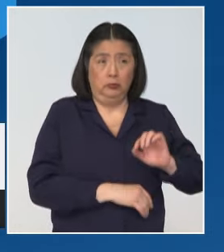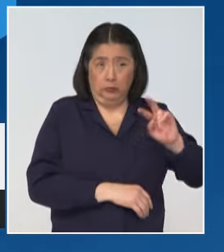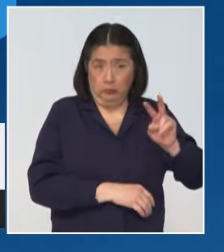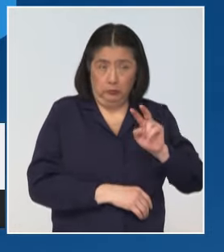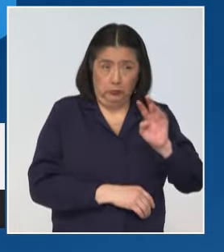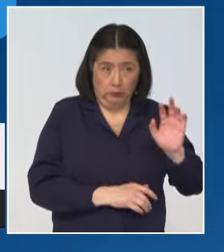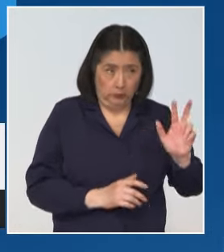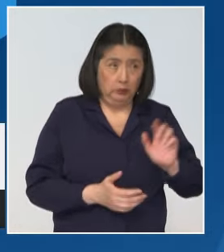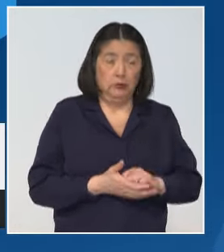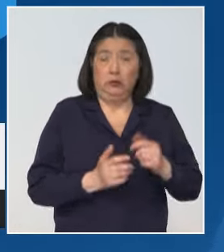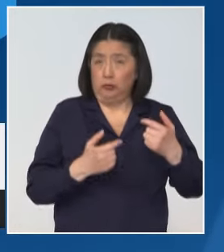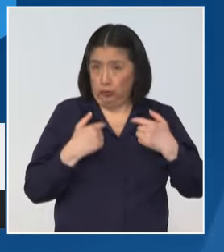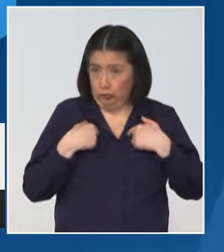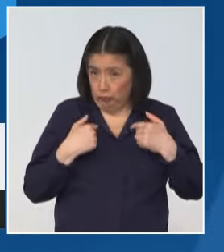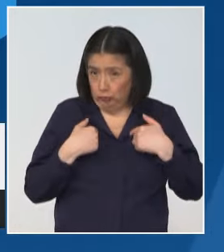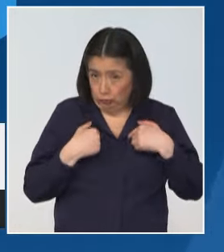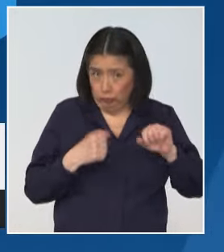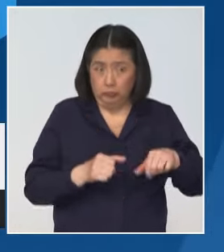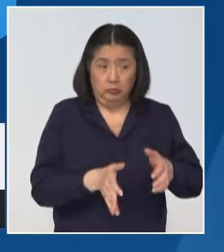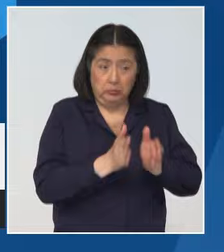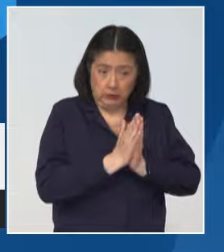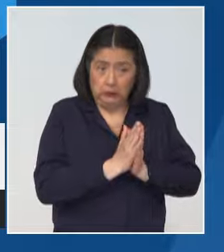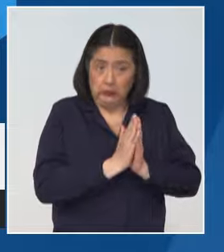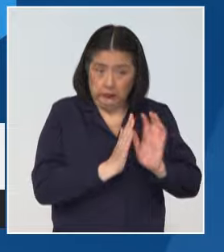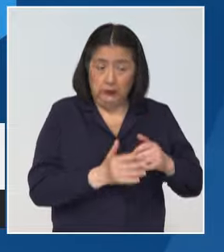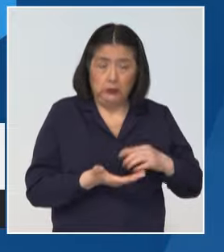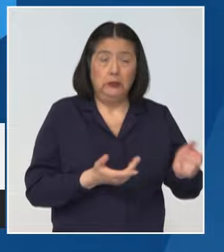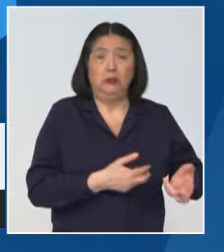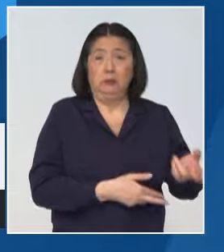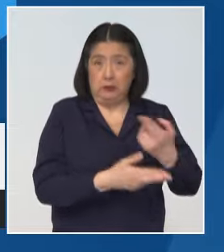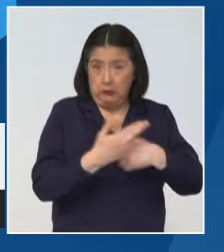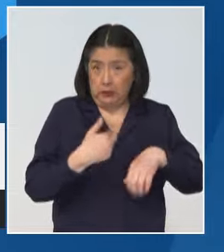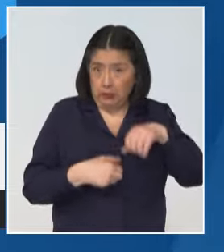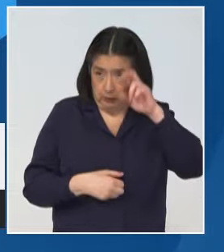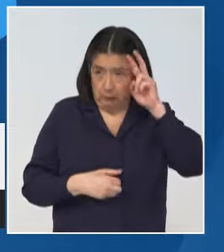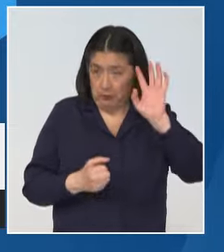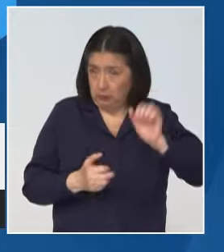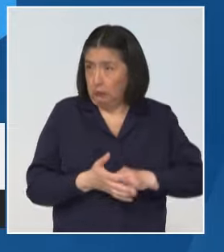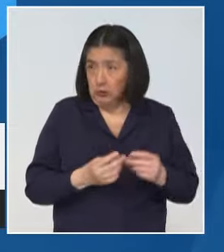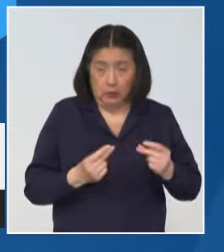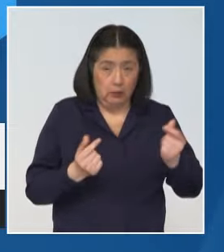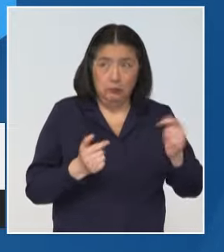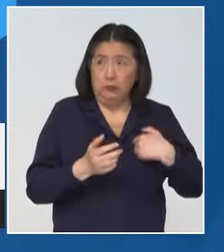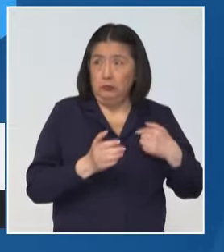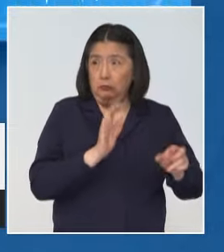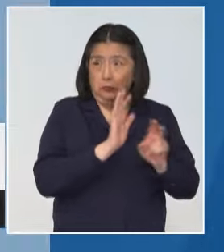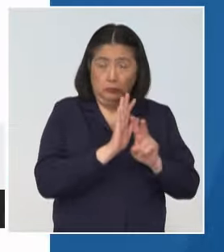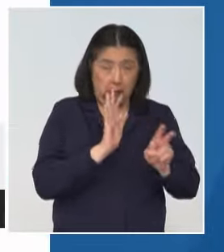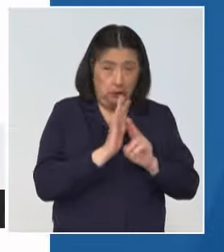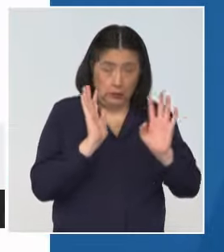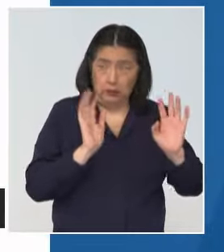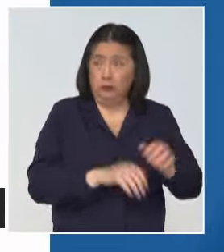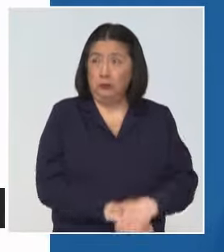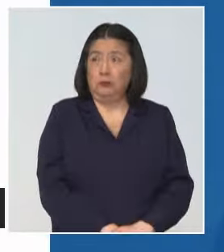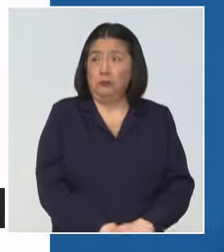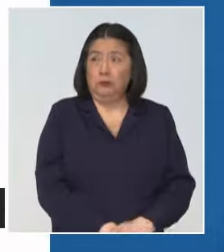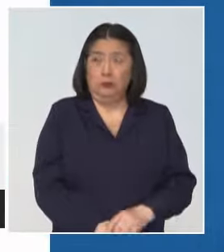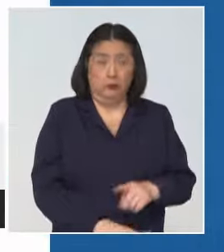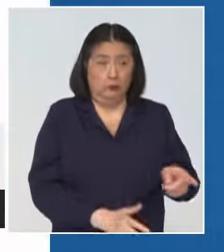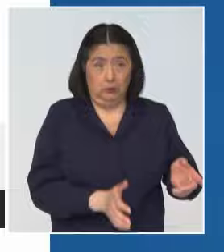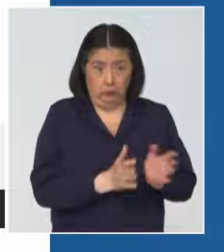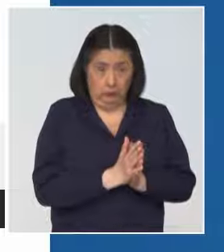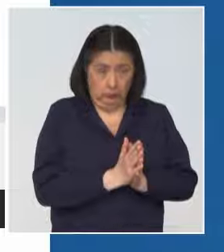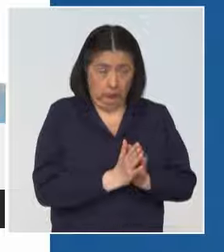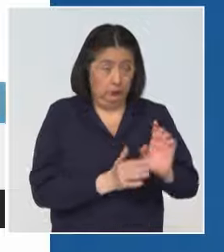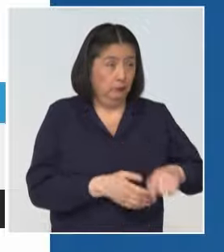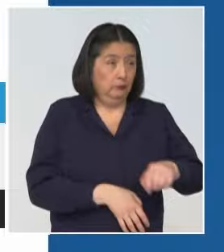2023. En todo momento solicité mi extradición inmediata y voluntaria a mi país. En esta solicitud